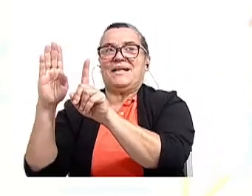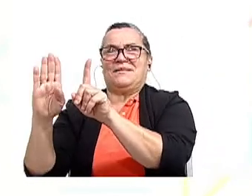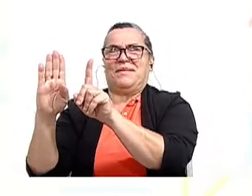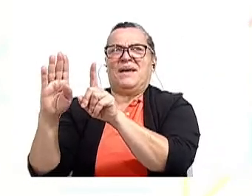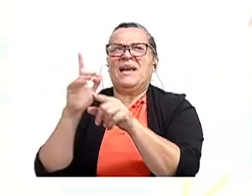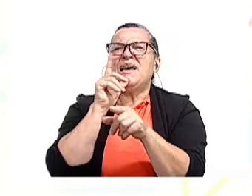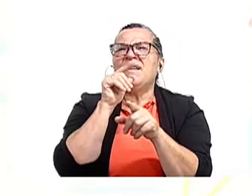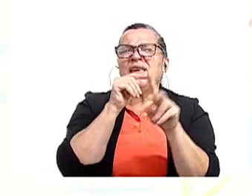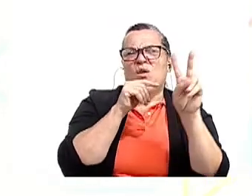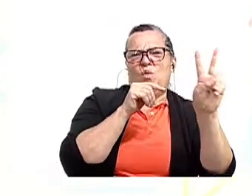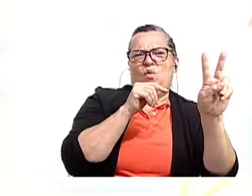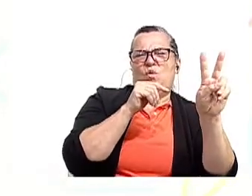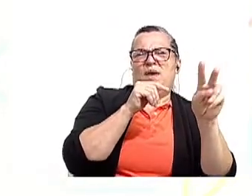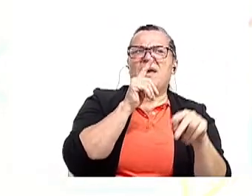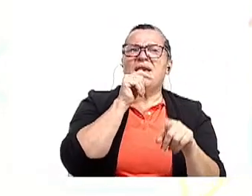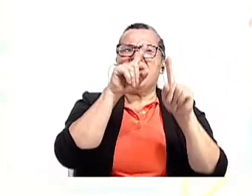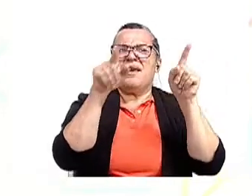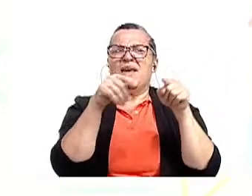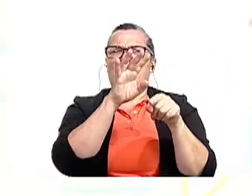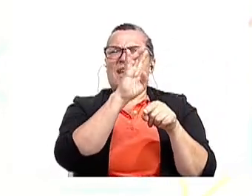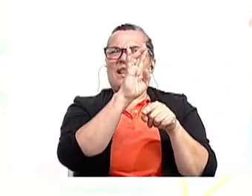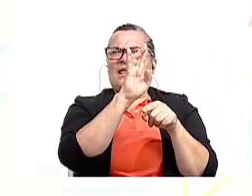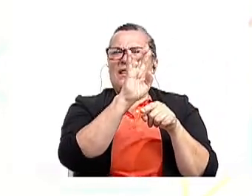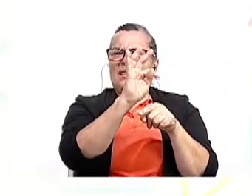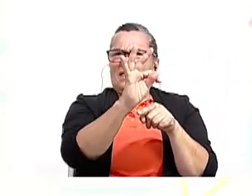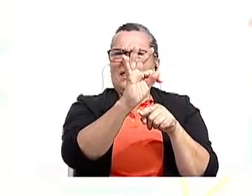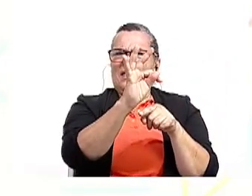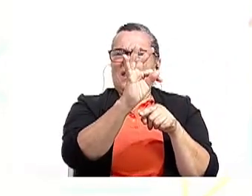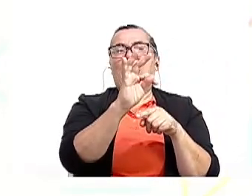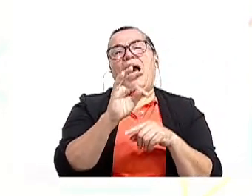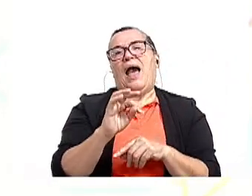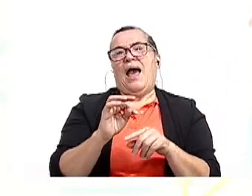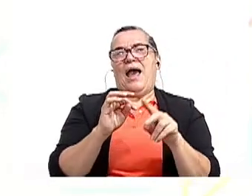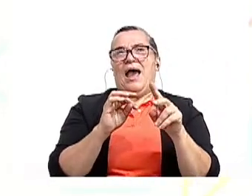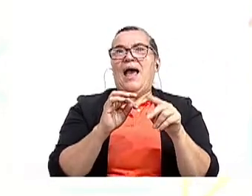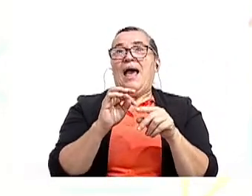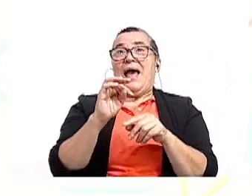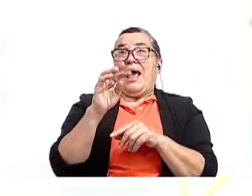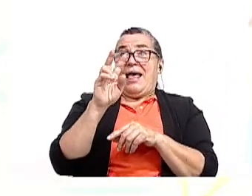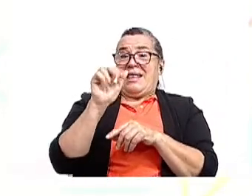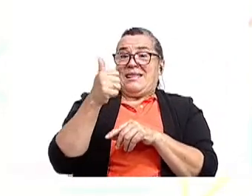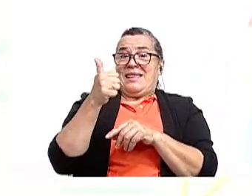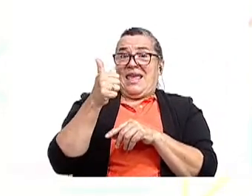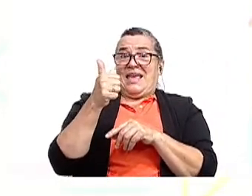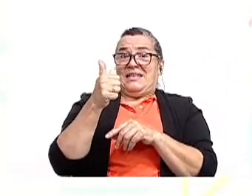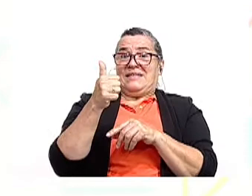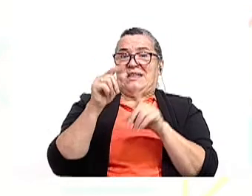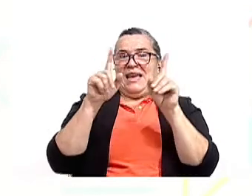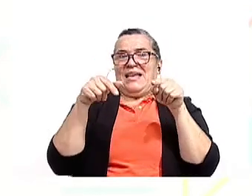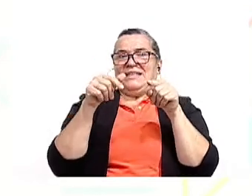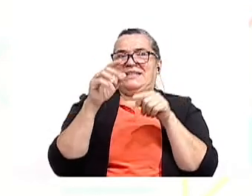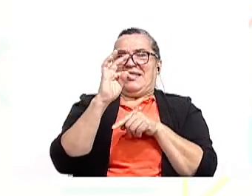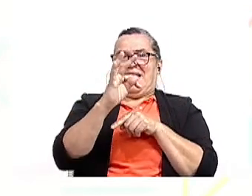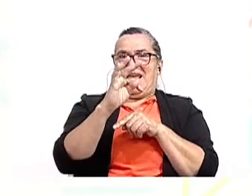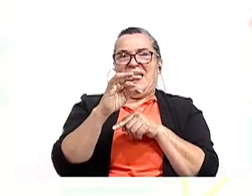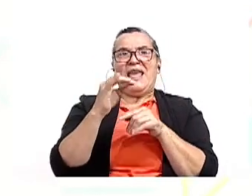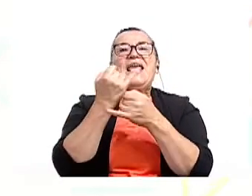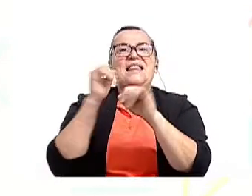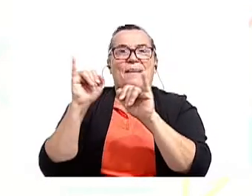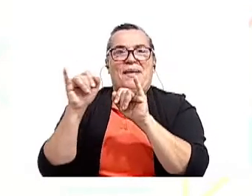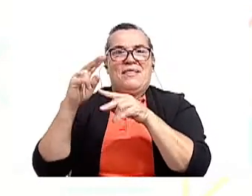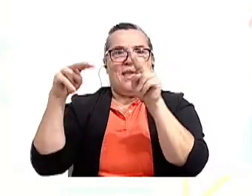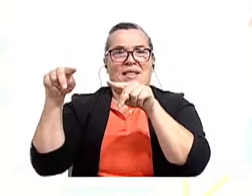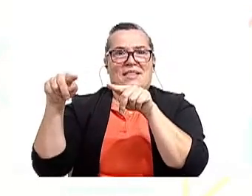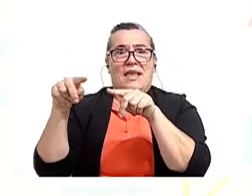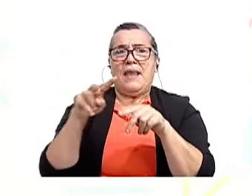v y quién es t? Pues 10 va a representar a t, la variable independiente, y 23.000